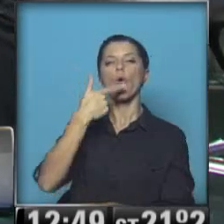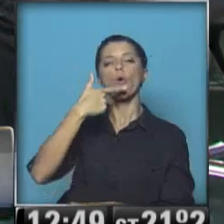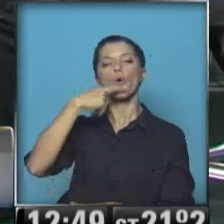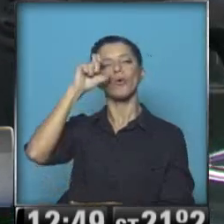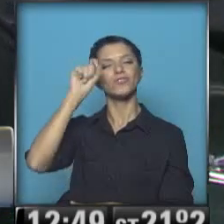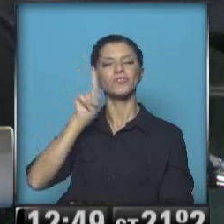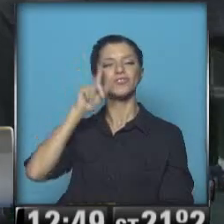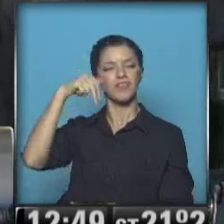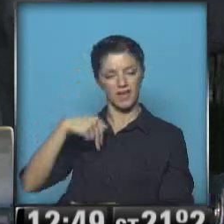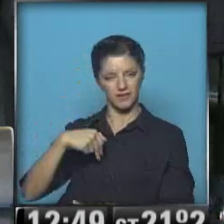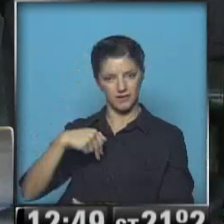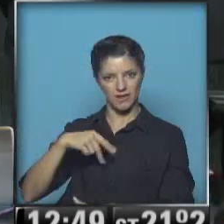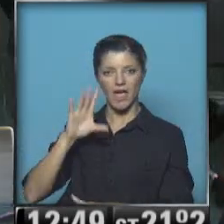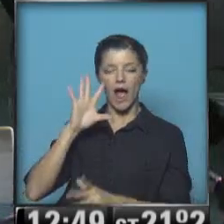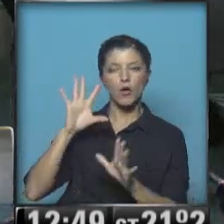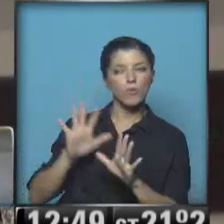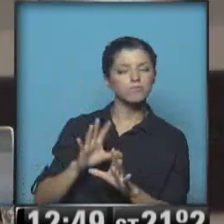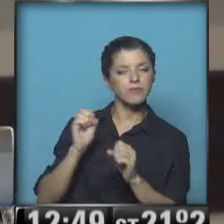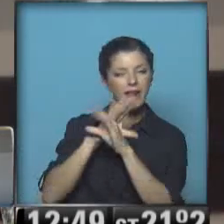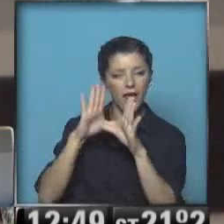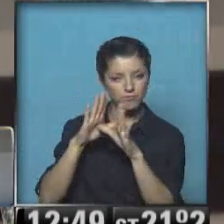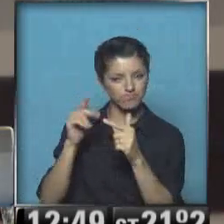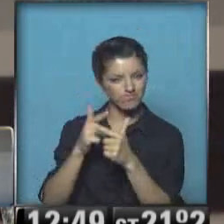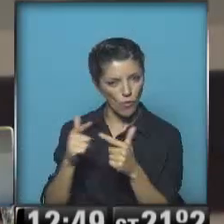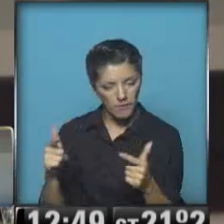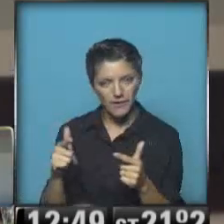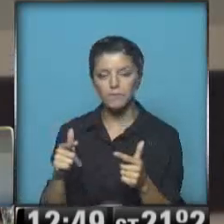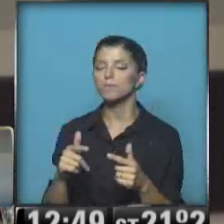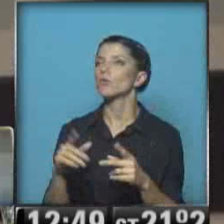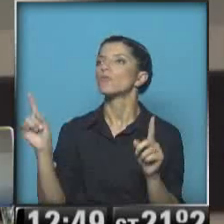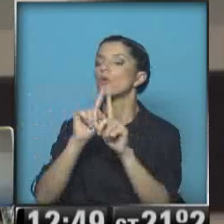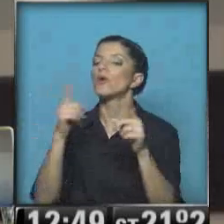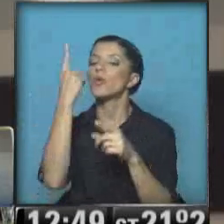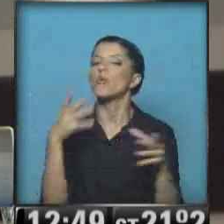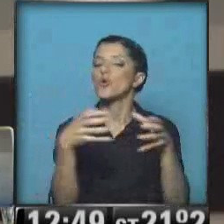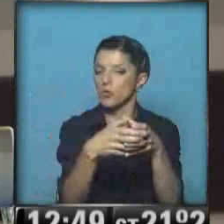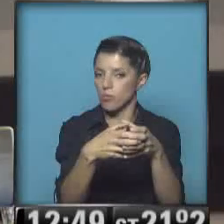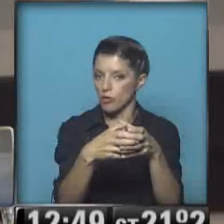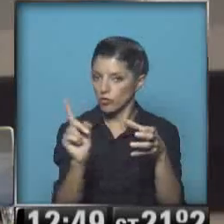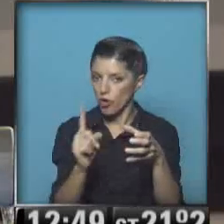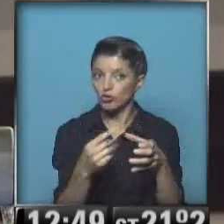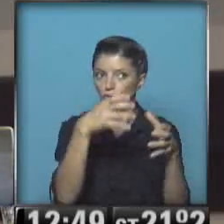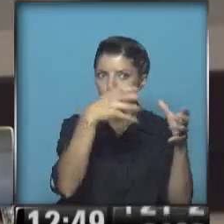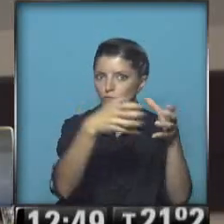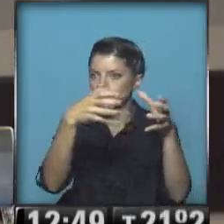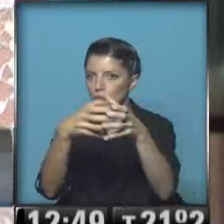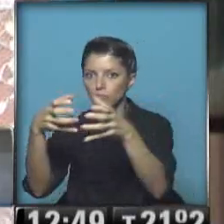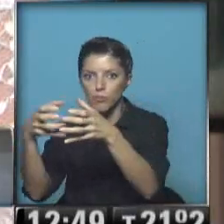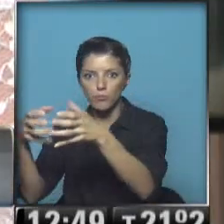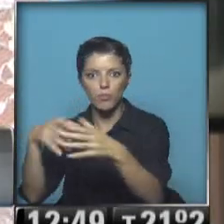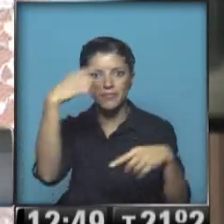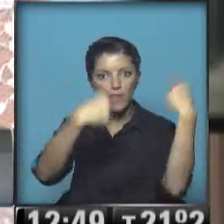algo que parecía demasiado claro y además no no es que hay un grupo hay muchos grupos muchas